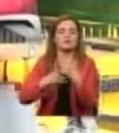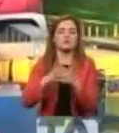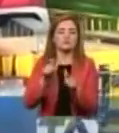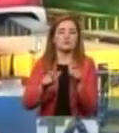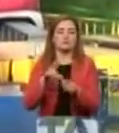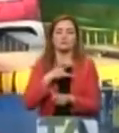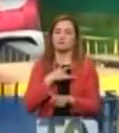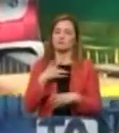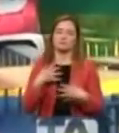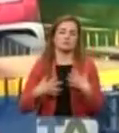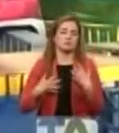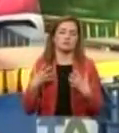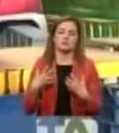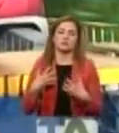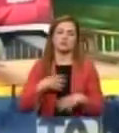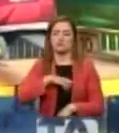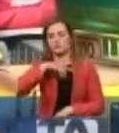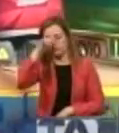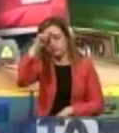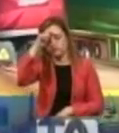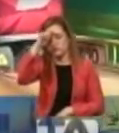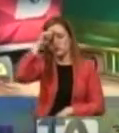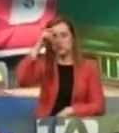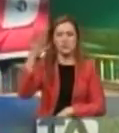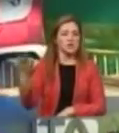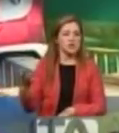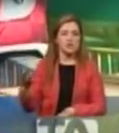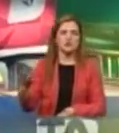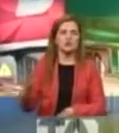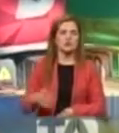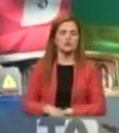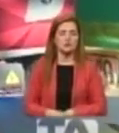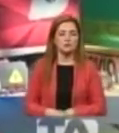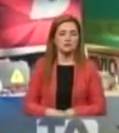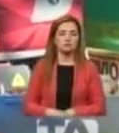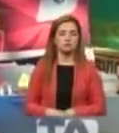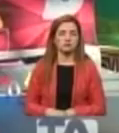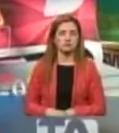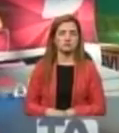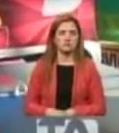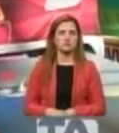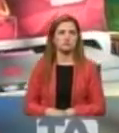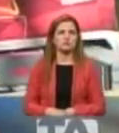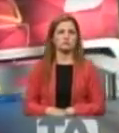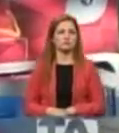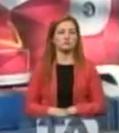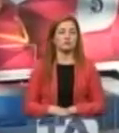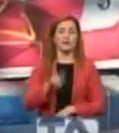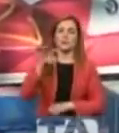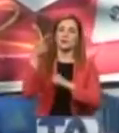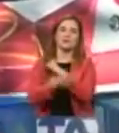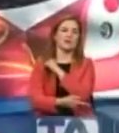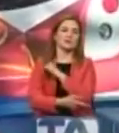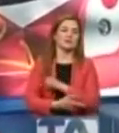nos sentimos realmente ofendidos, agredidos, y esto es un aspecto que tiene que ser sancionado.